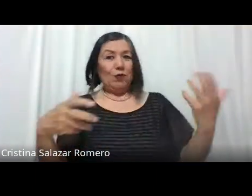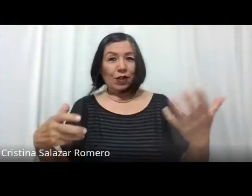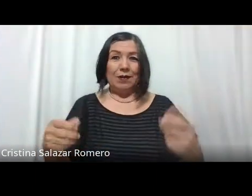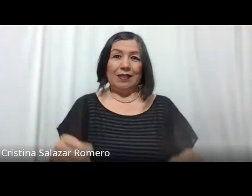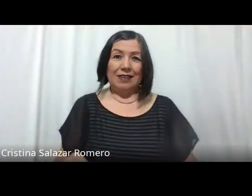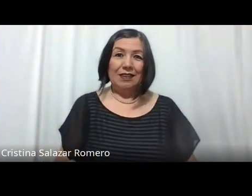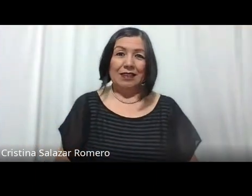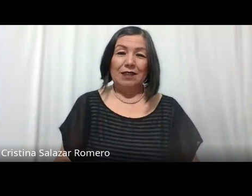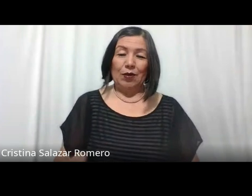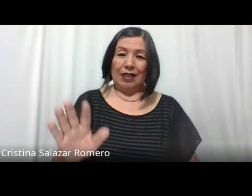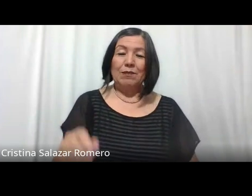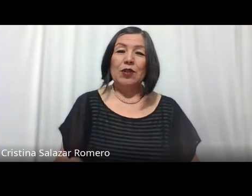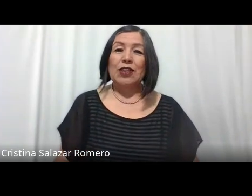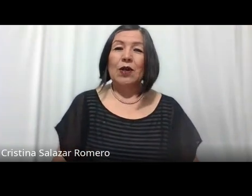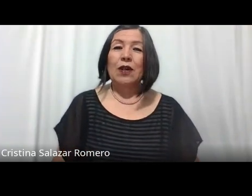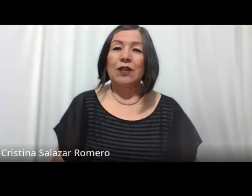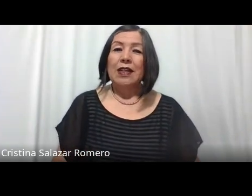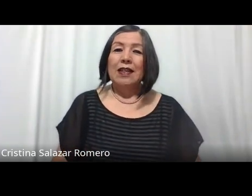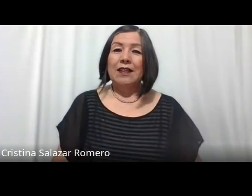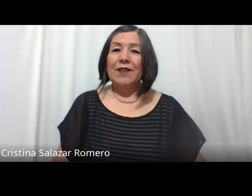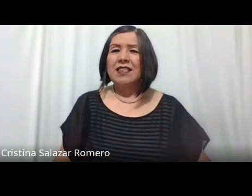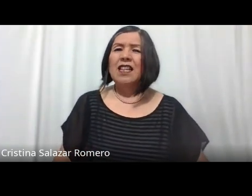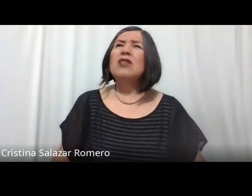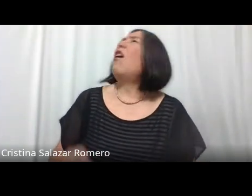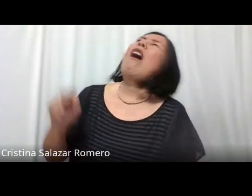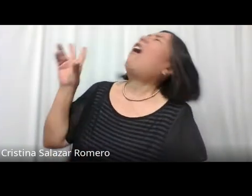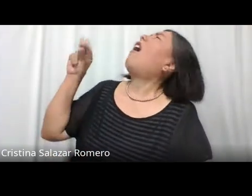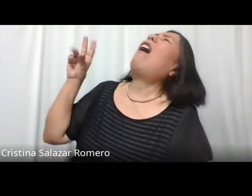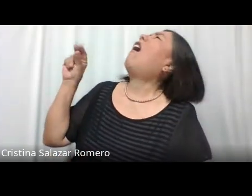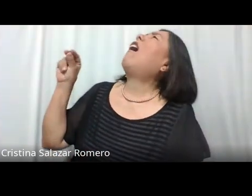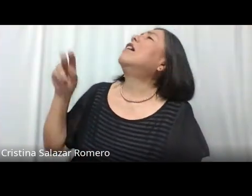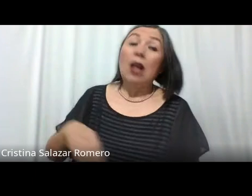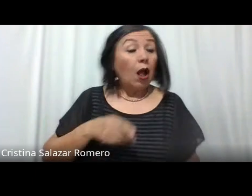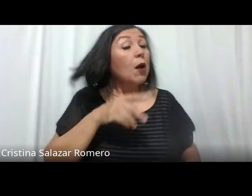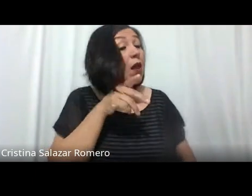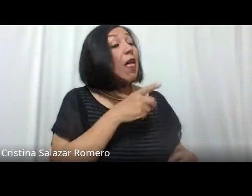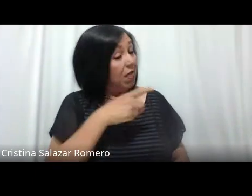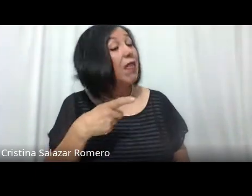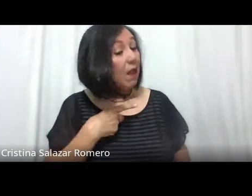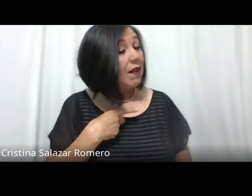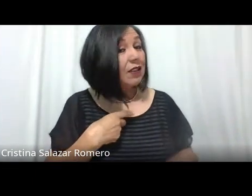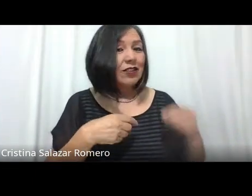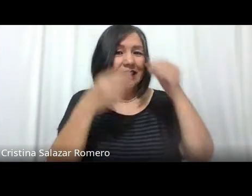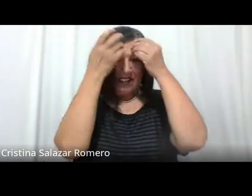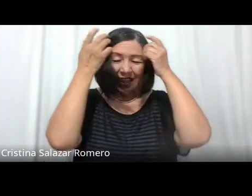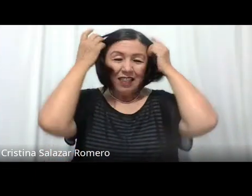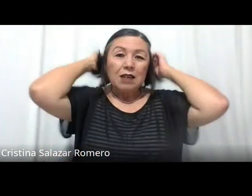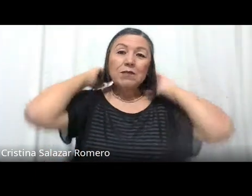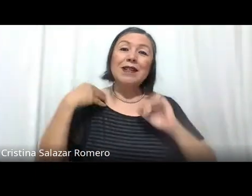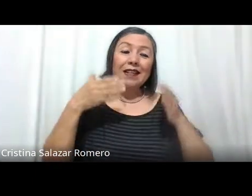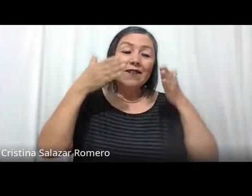uno se mueve, ¿sí? ¿Sí? Por ejemplo, si yo hago referencia a esto, ¿sí? Entonces, ¿se